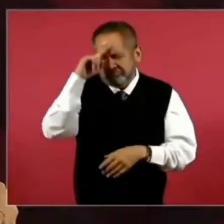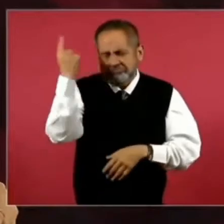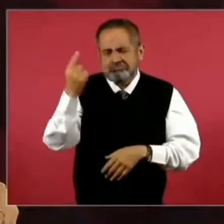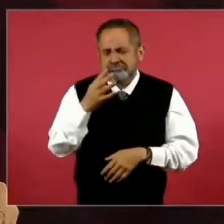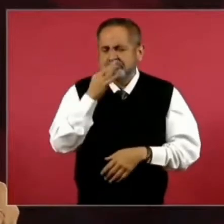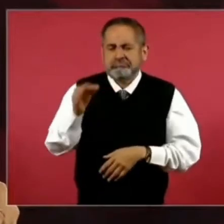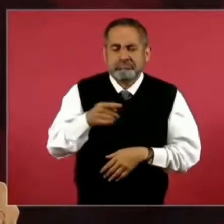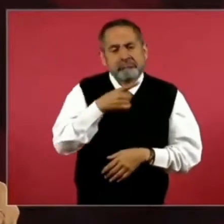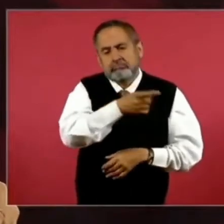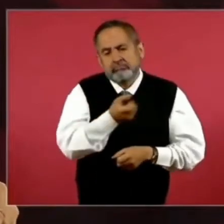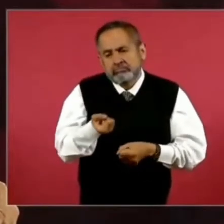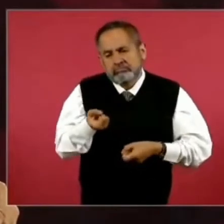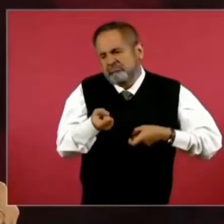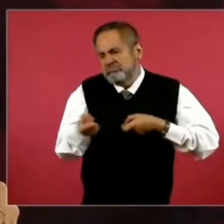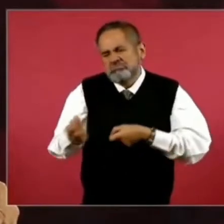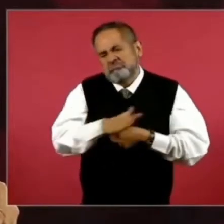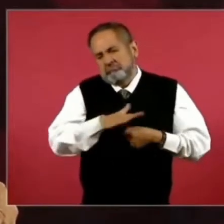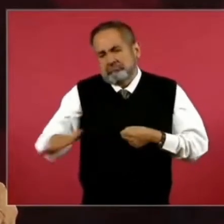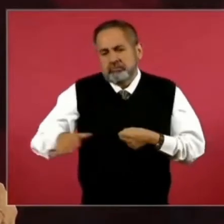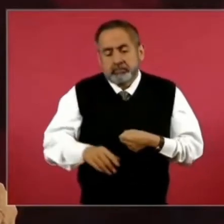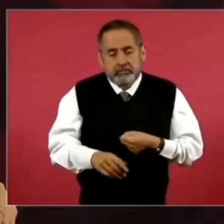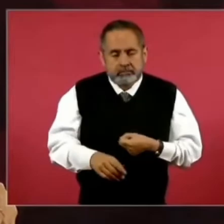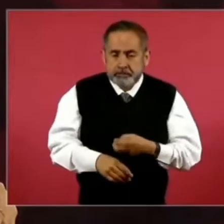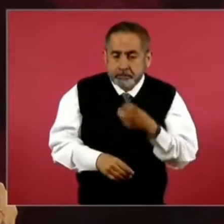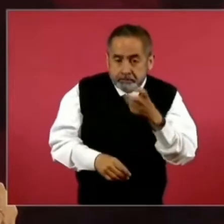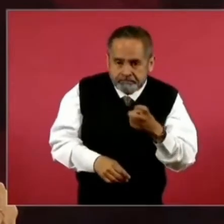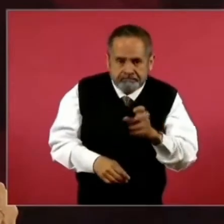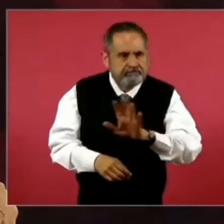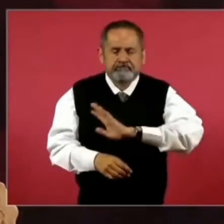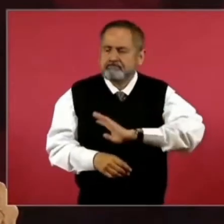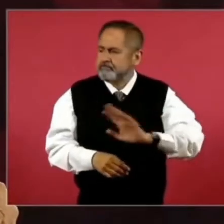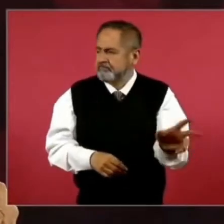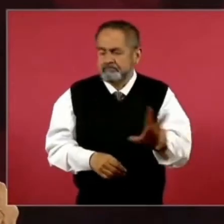masacres en nuestro país. No.